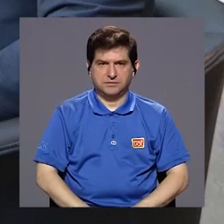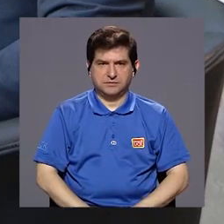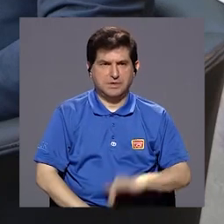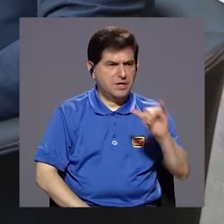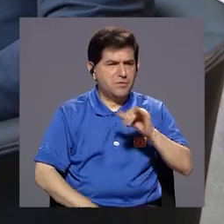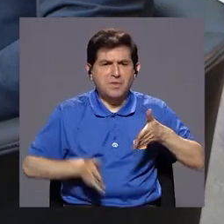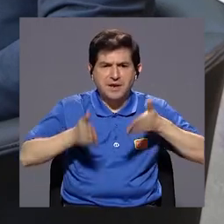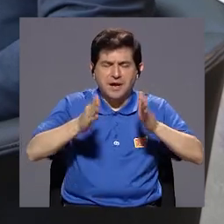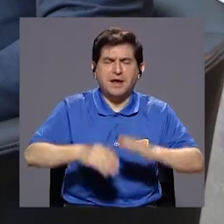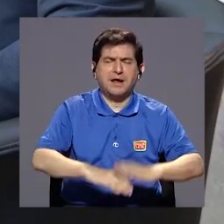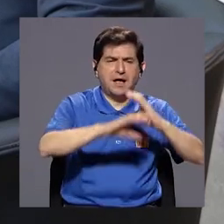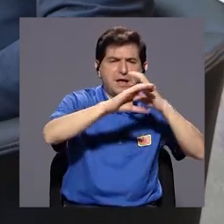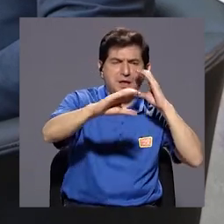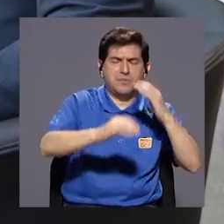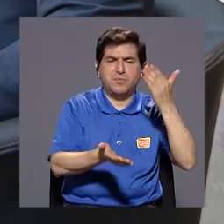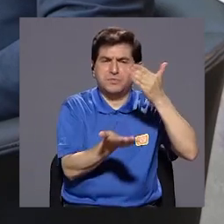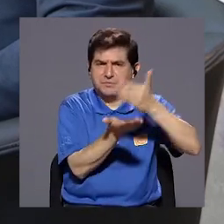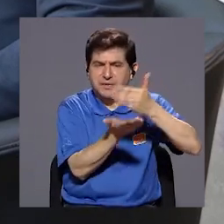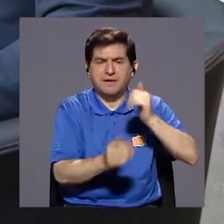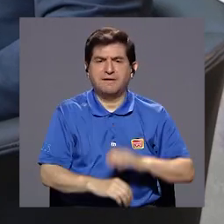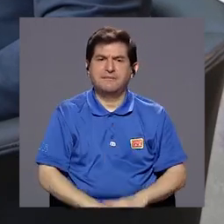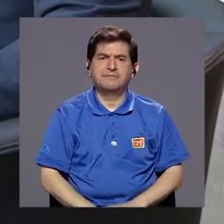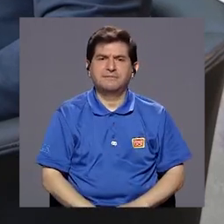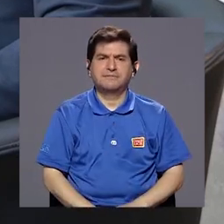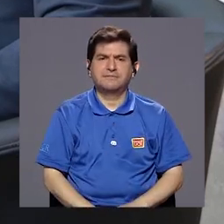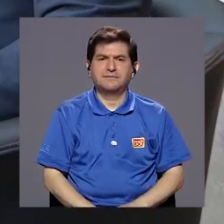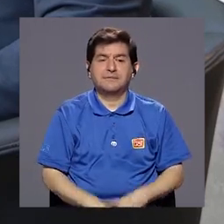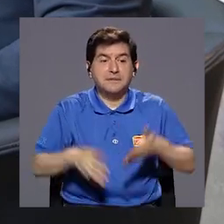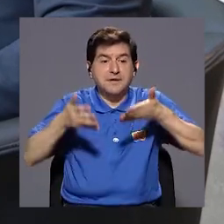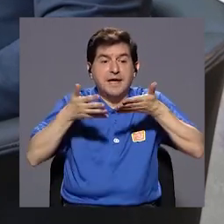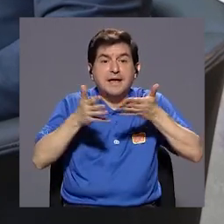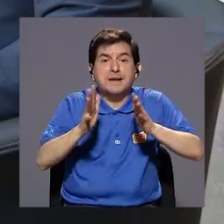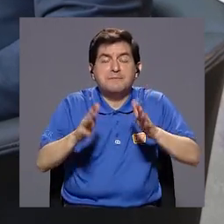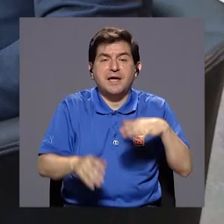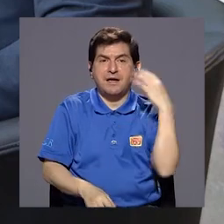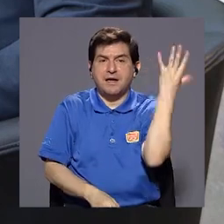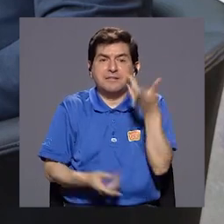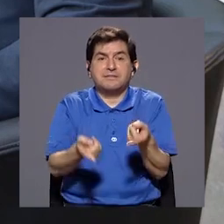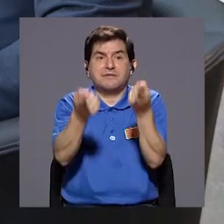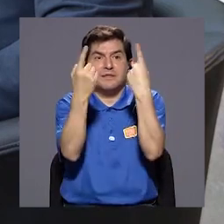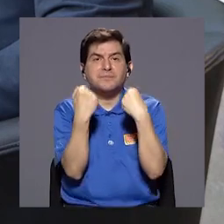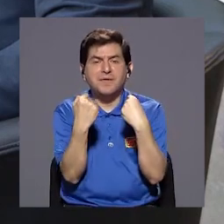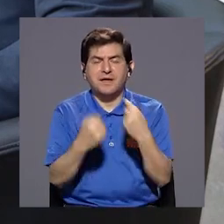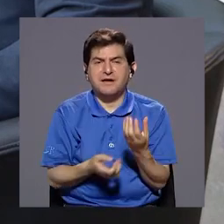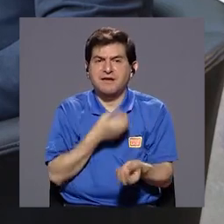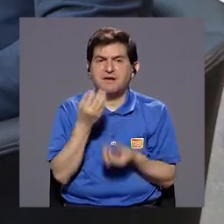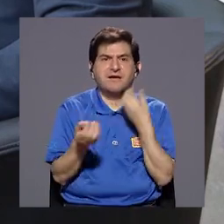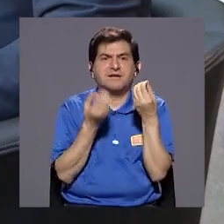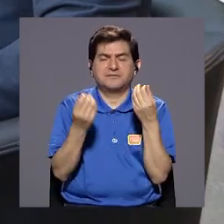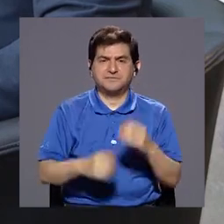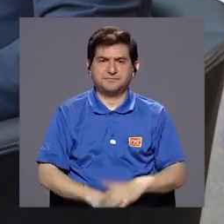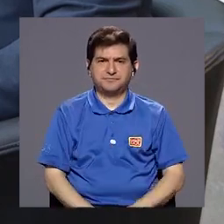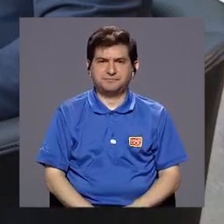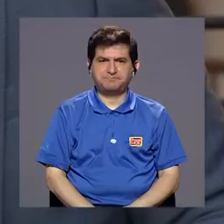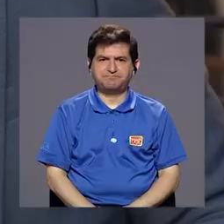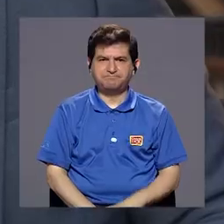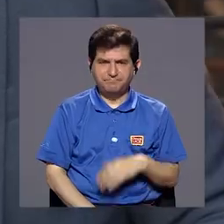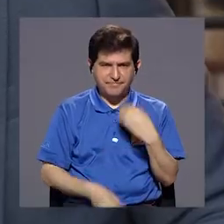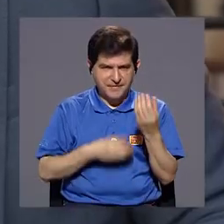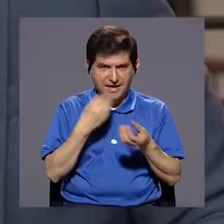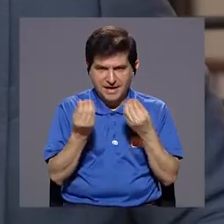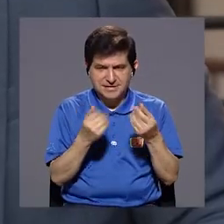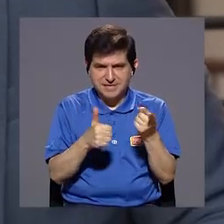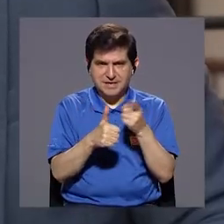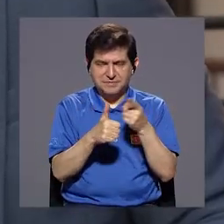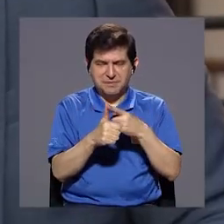Incluso en la calle, en el bus, en la parada. O sea que, en el mientras tanto, la ambulancia, ¿verdad? ¿Qué podemos hacer? Bueno, lo que hay que hacer